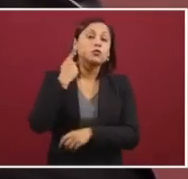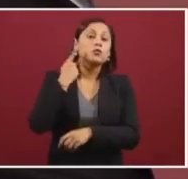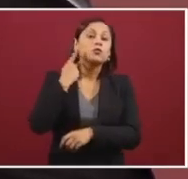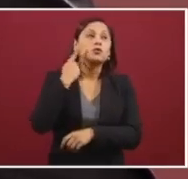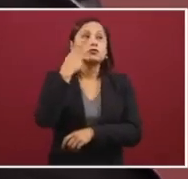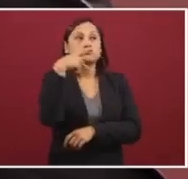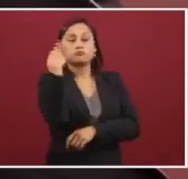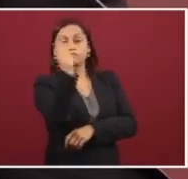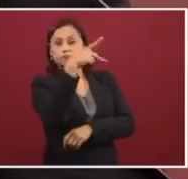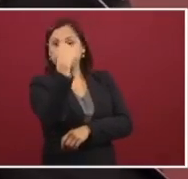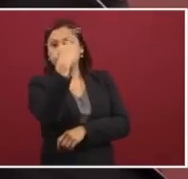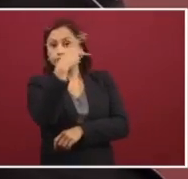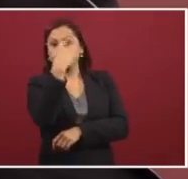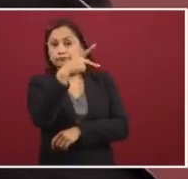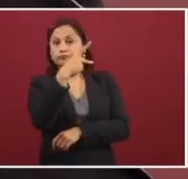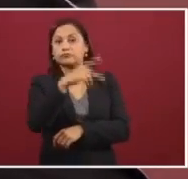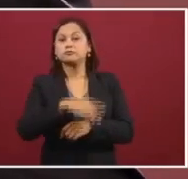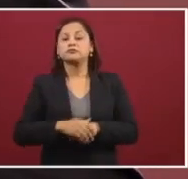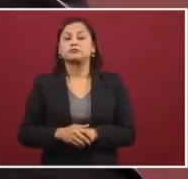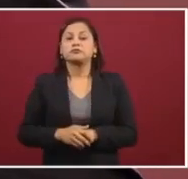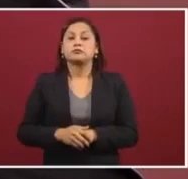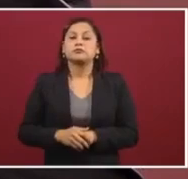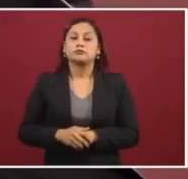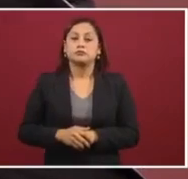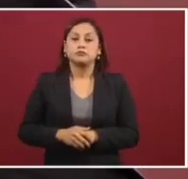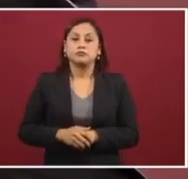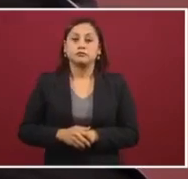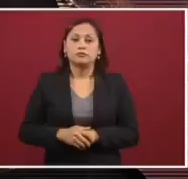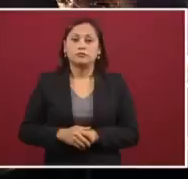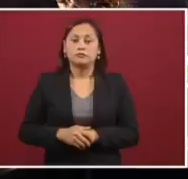legislador de eeuu